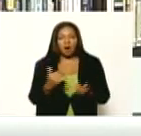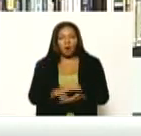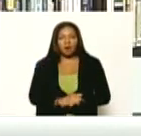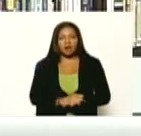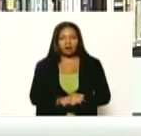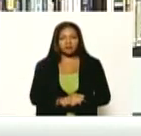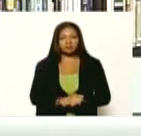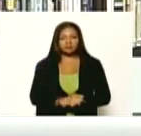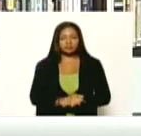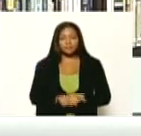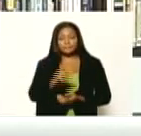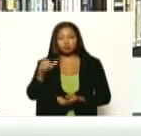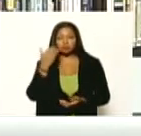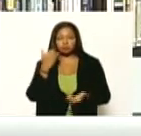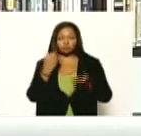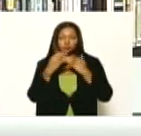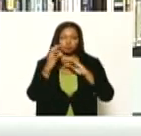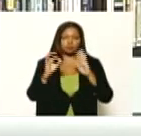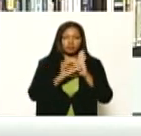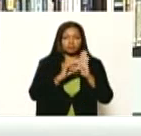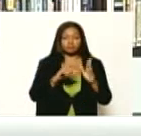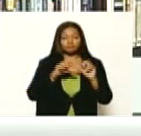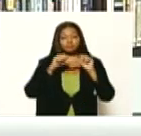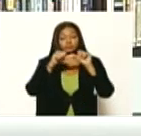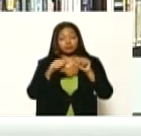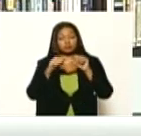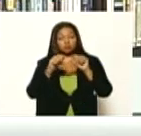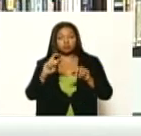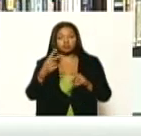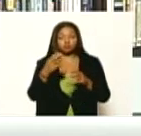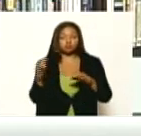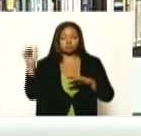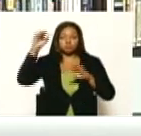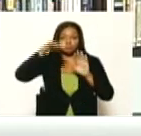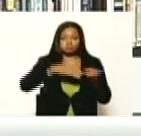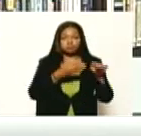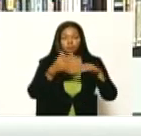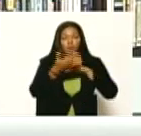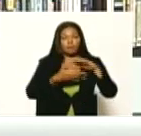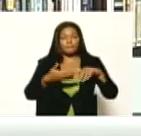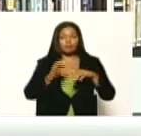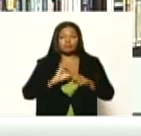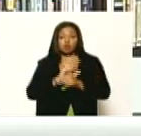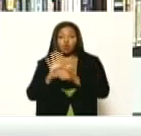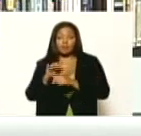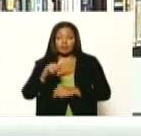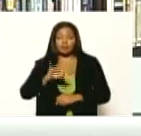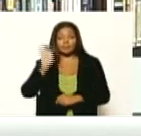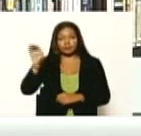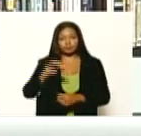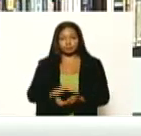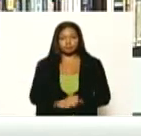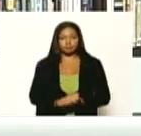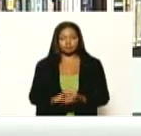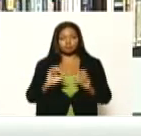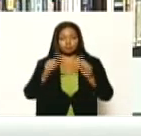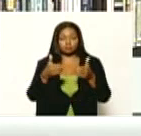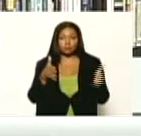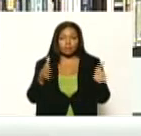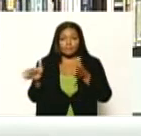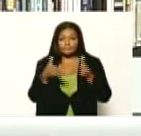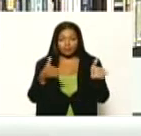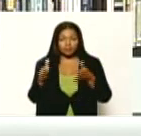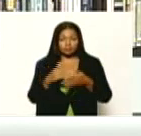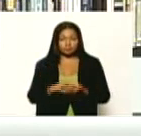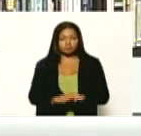son contagiadas. Nos mantenemos en la segunda ola del COVID-19 en el país, que comenzó en marzo